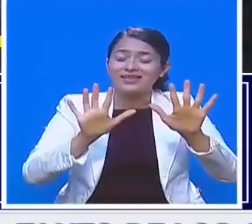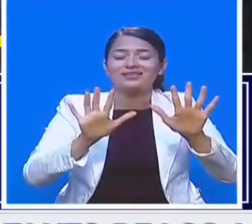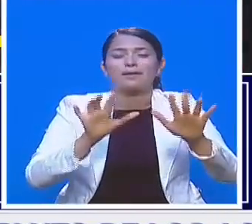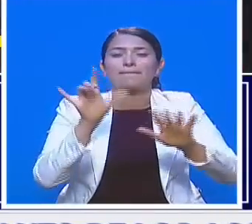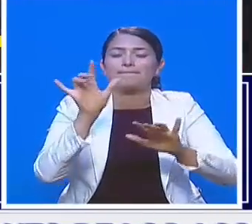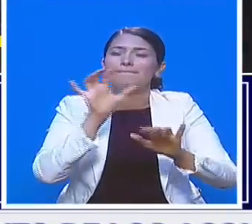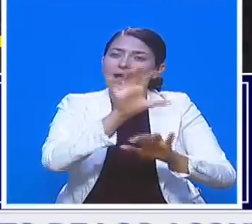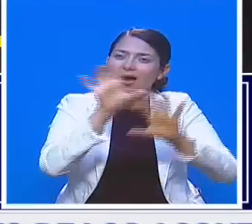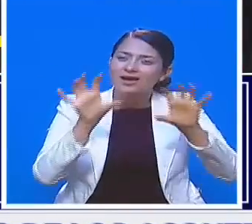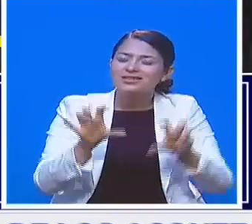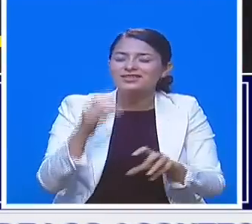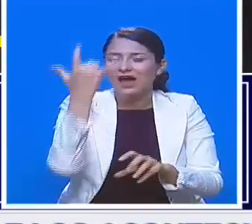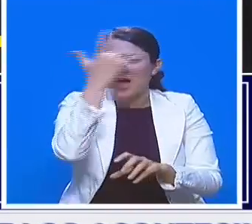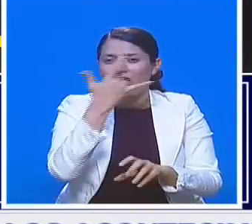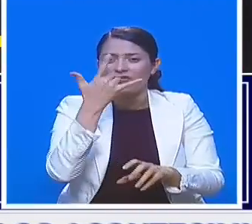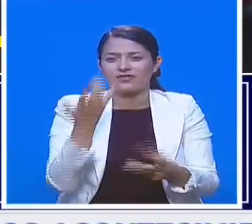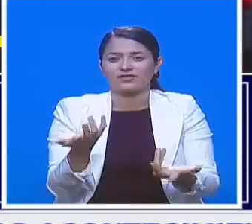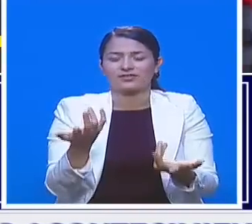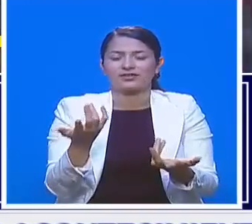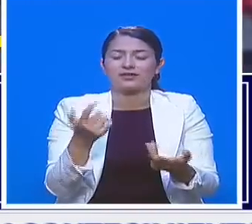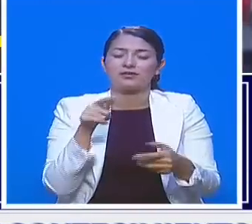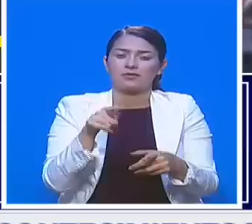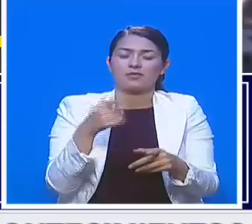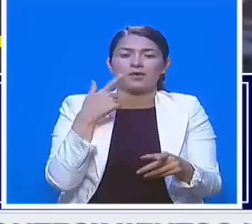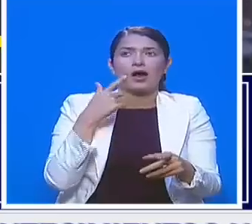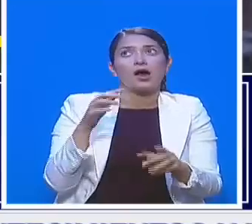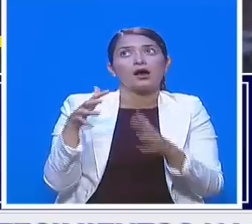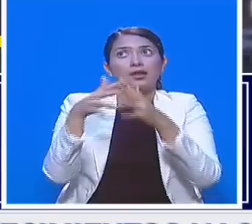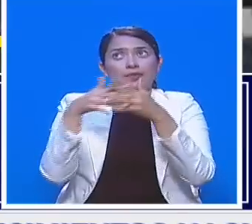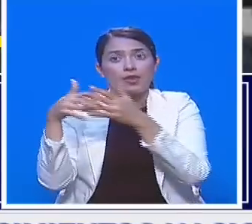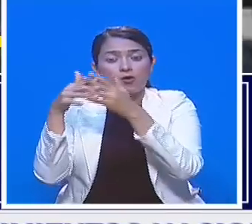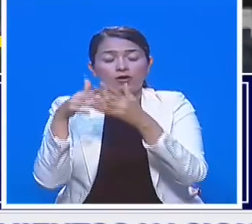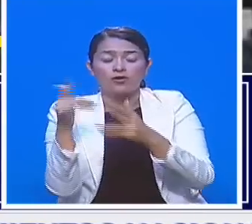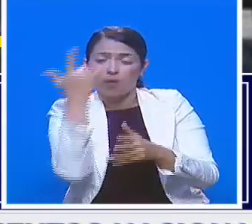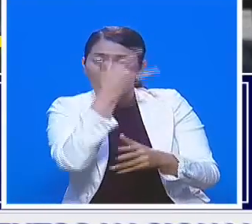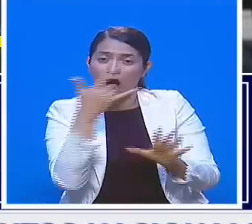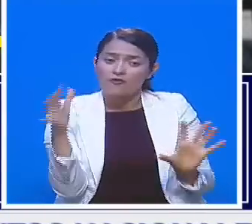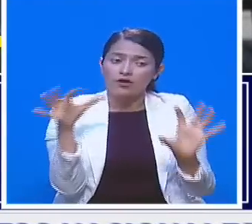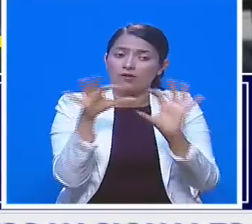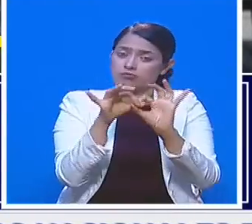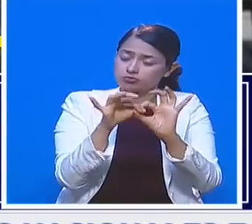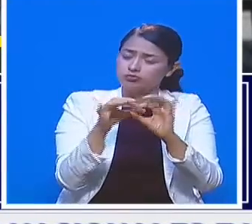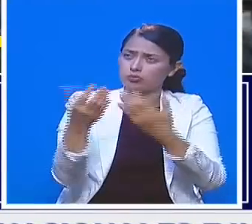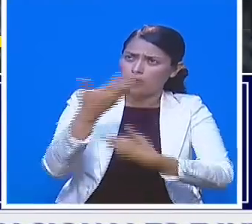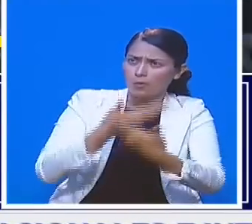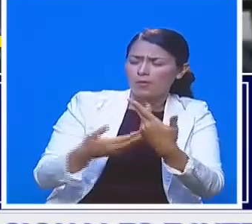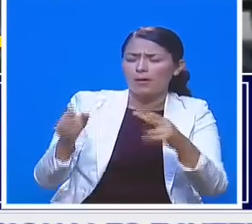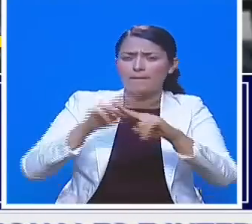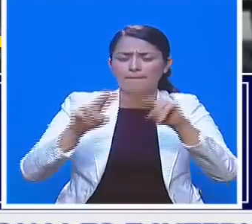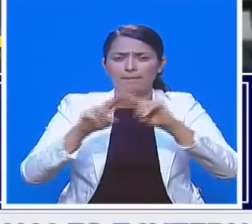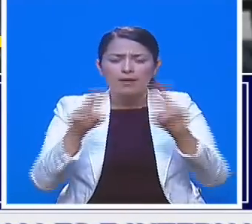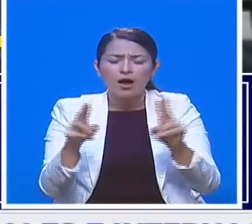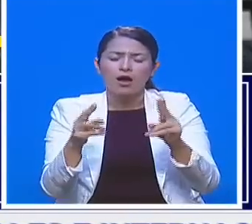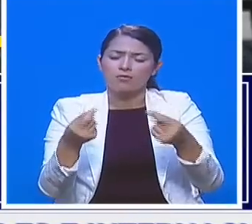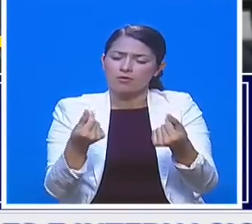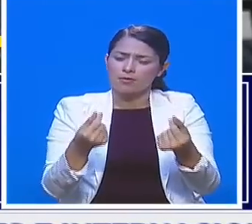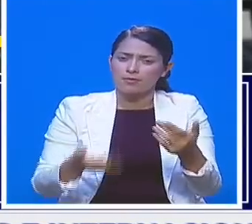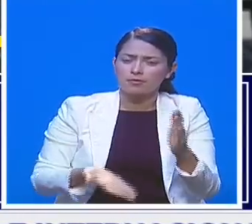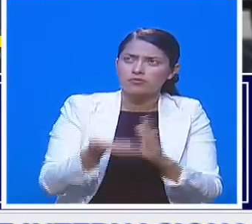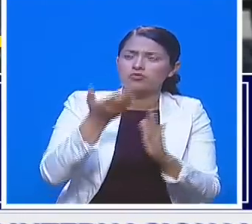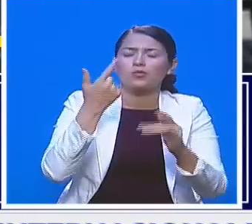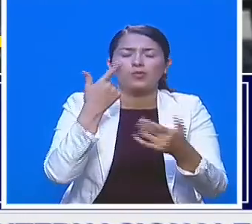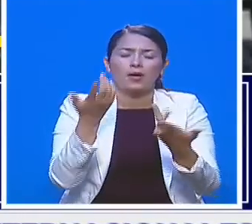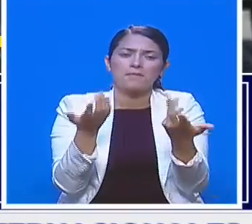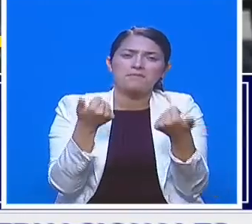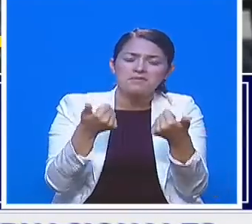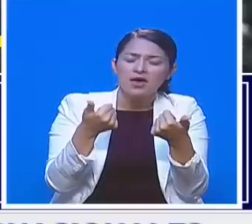el continente africano y Estados Unidos comparten intereses mutuos en la promoción de la paz, la prosperidad y la cooperación mundial,